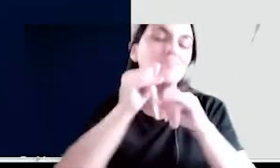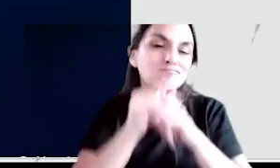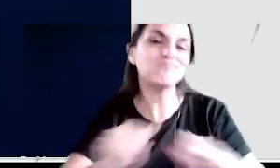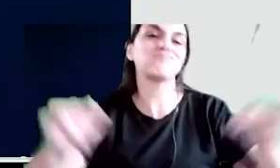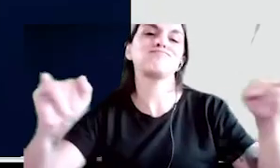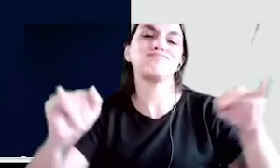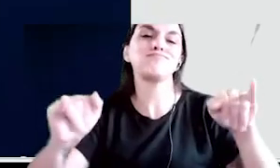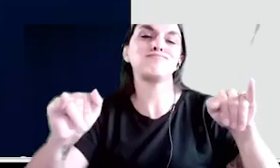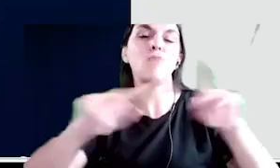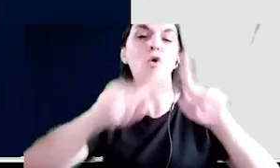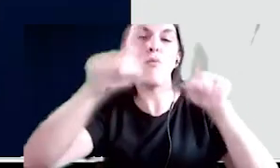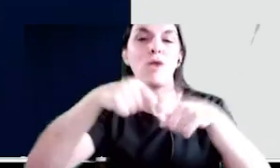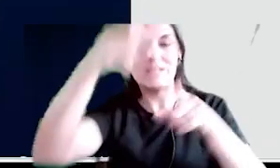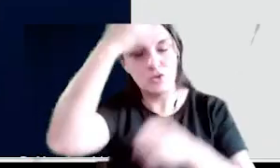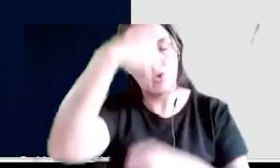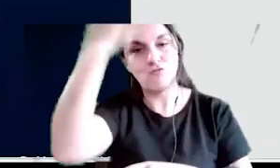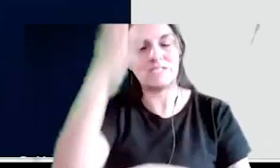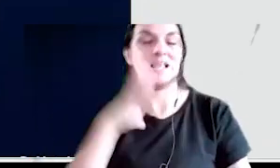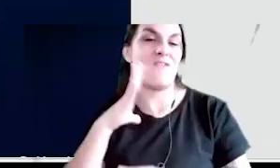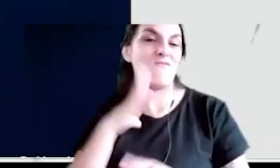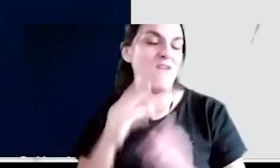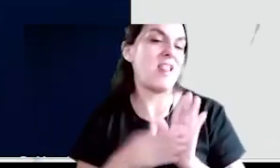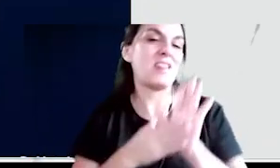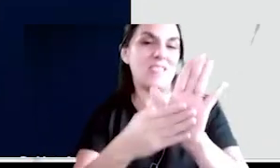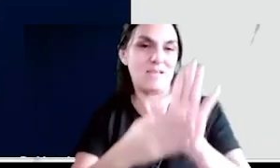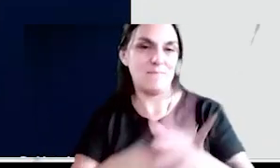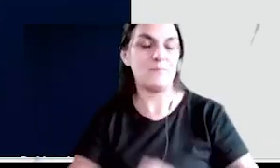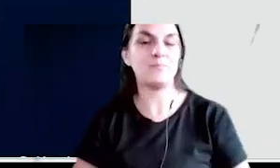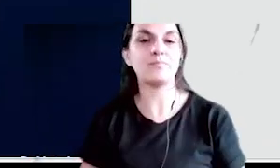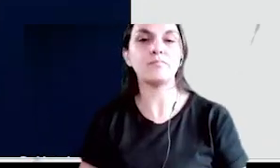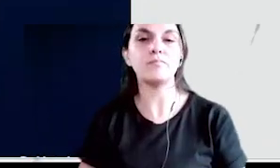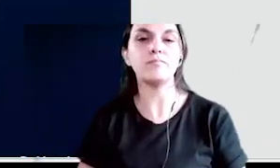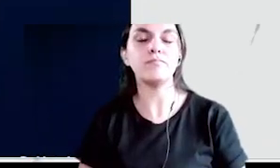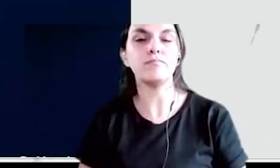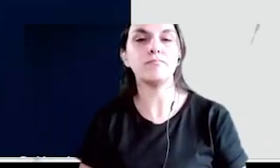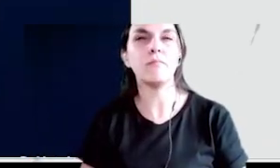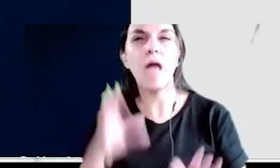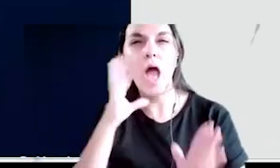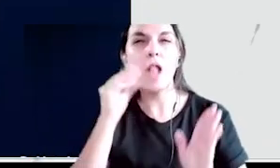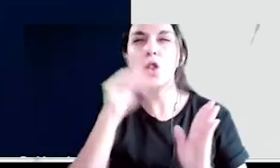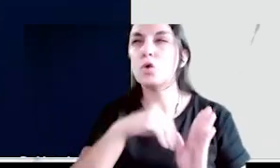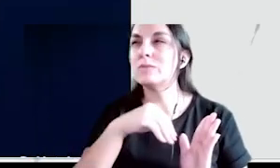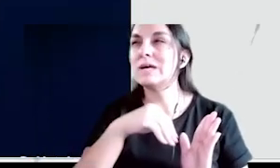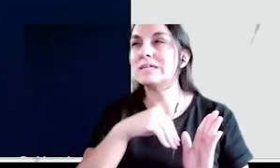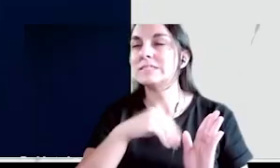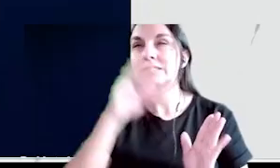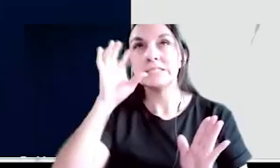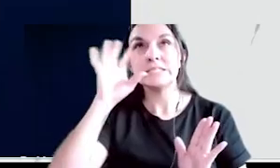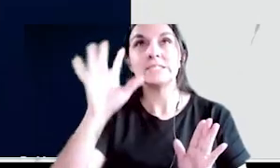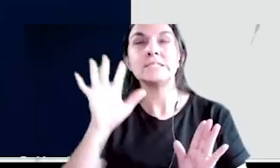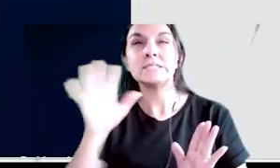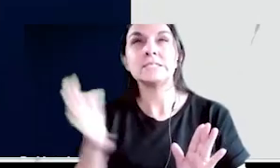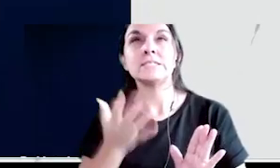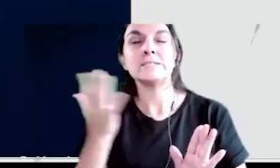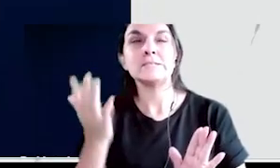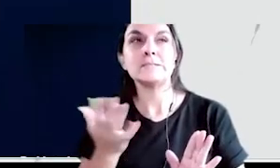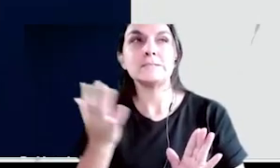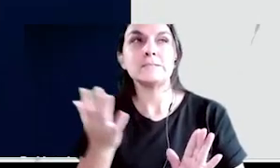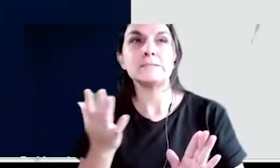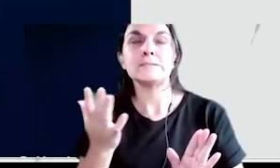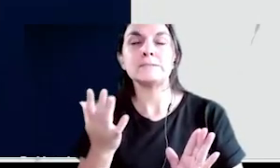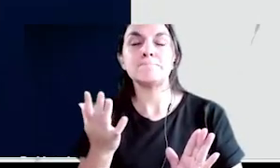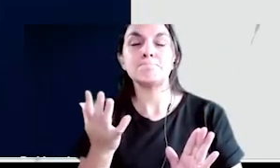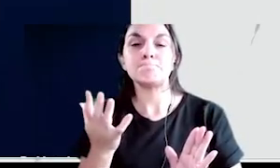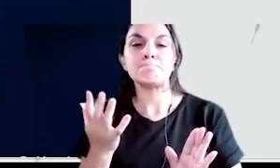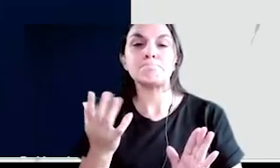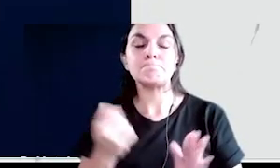boletín de oficial. Y qué otra cosa les iba a comentar que se me vino a la cabeza recién y que quería aprovechar la oportunidad